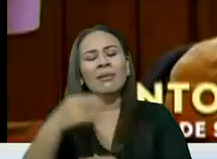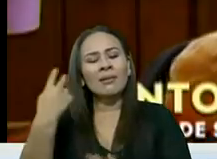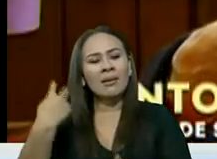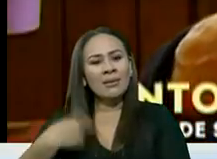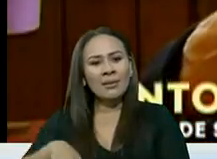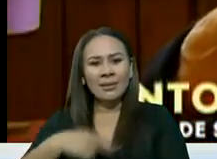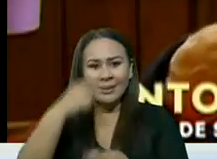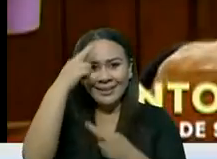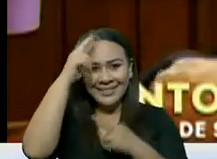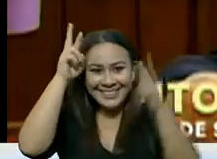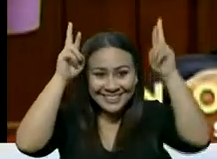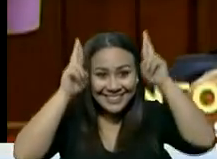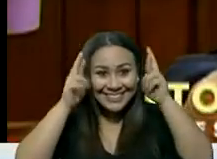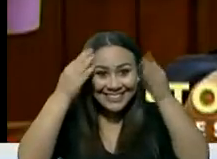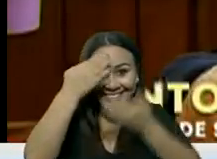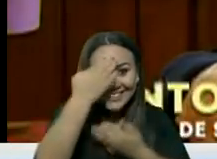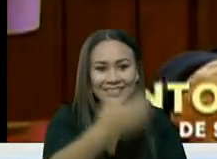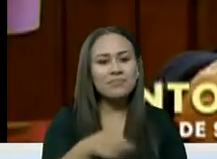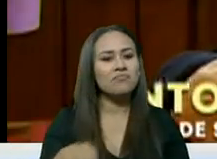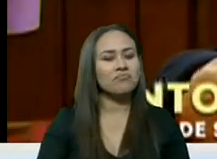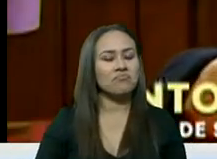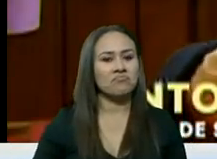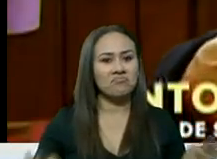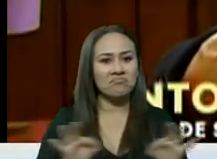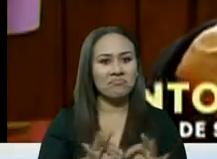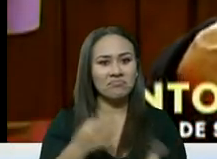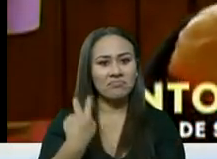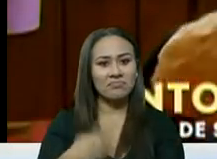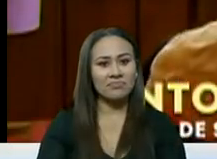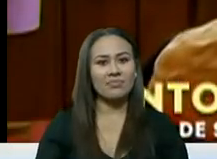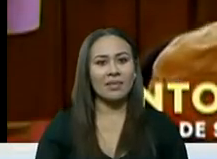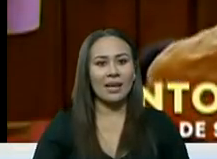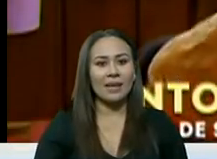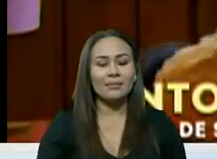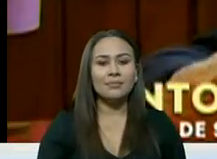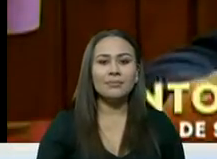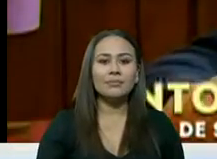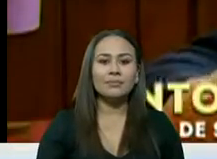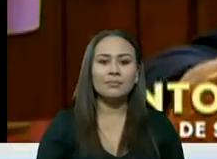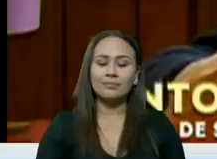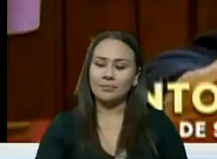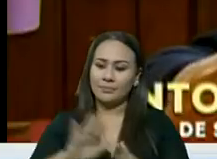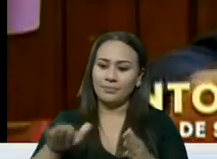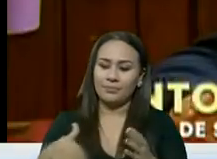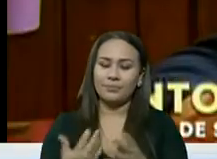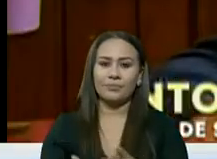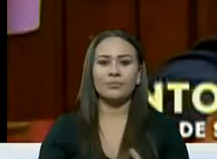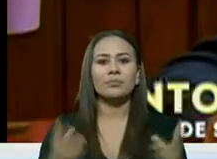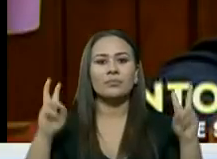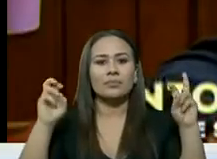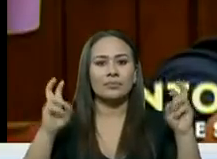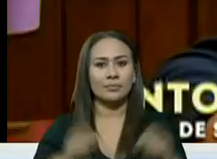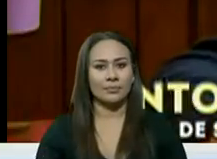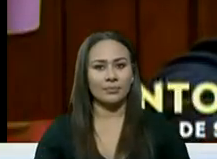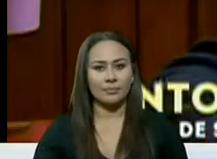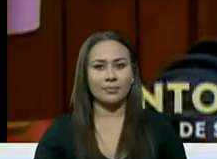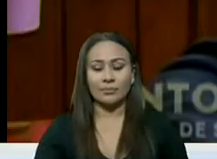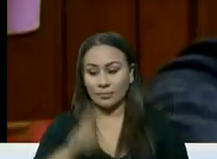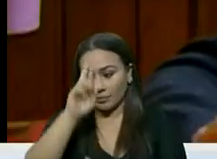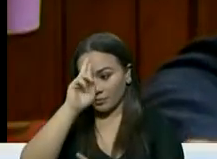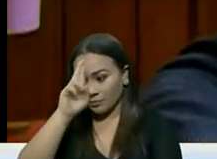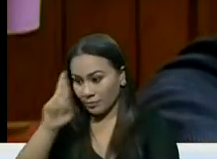es una de las fiestas principales de Salina, y creo que apunta sobre todo a esto, ¿no? Que todos tenemos esta